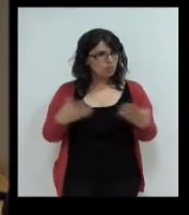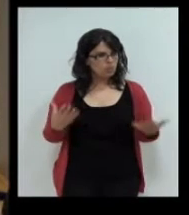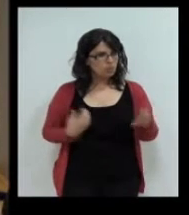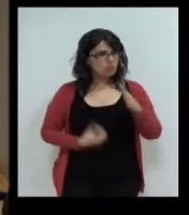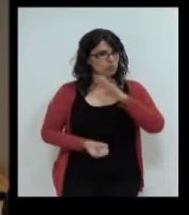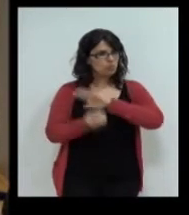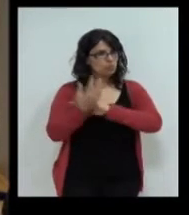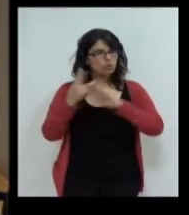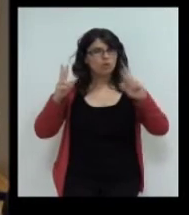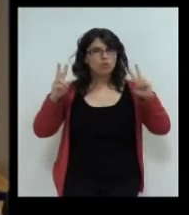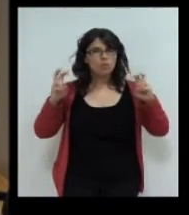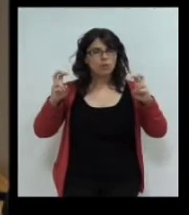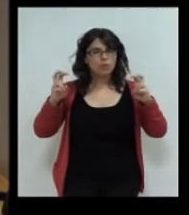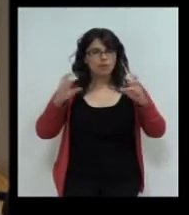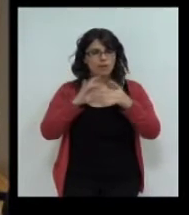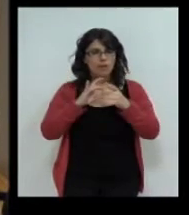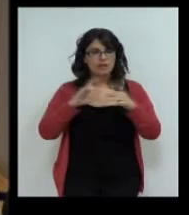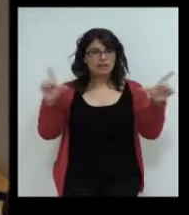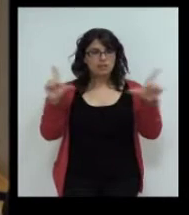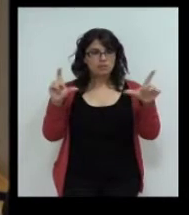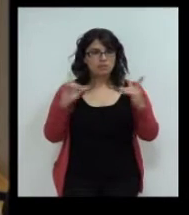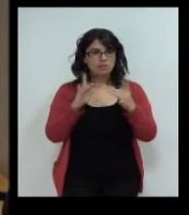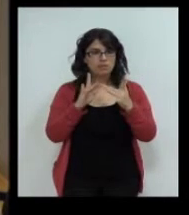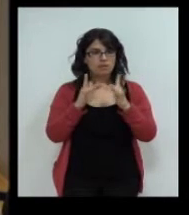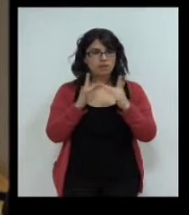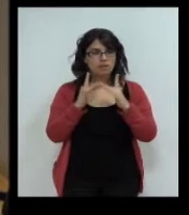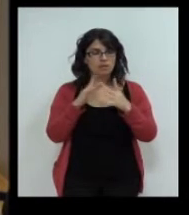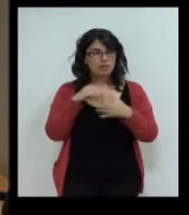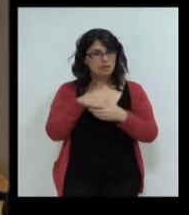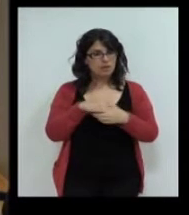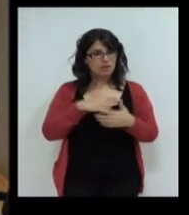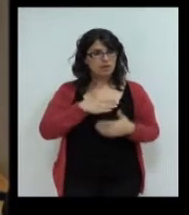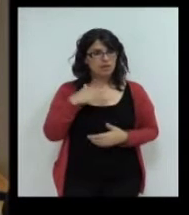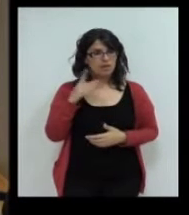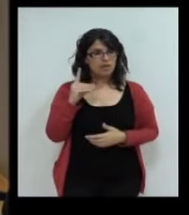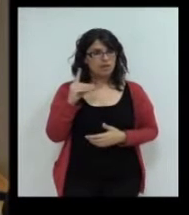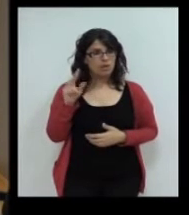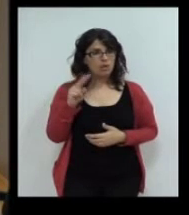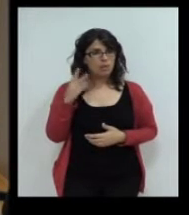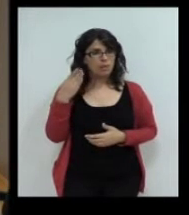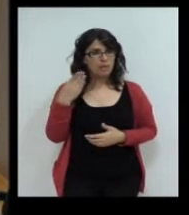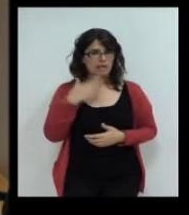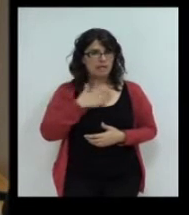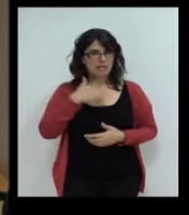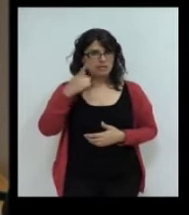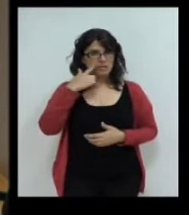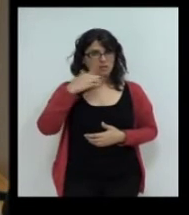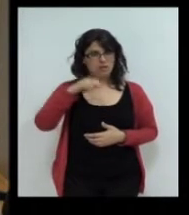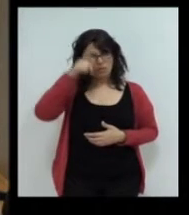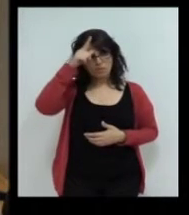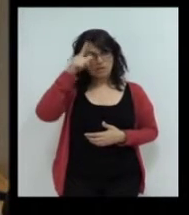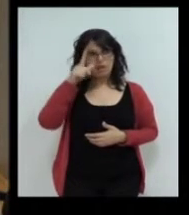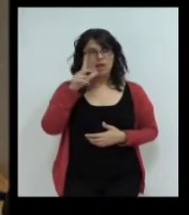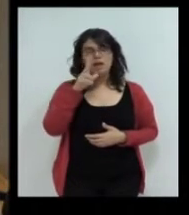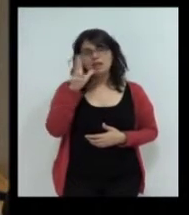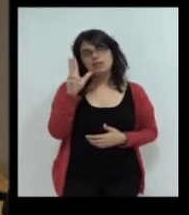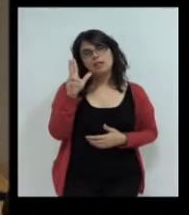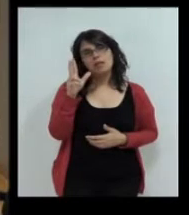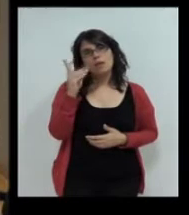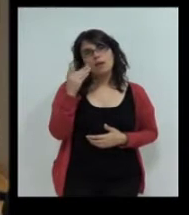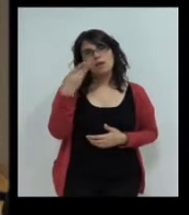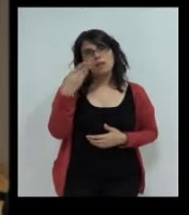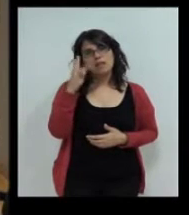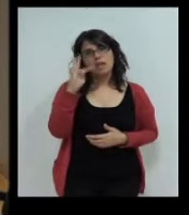de televisión interactiva que no ha nacido ya en el seno de DVB, que es una iniciativa franco-alemana, HBBTV, que en su